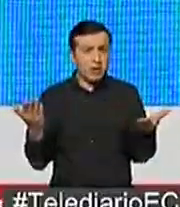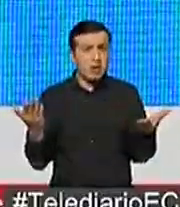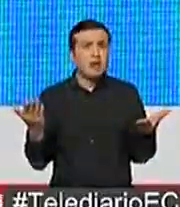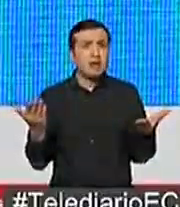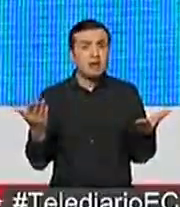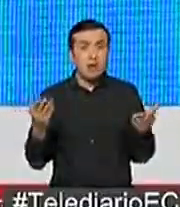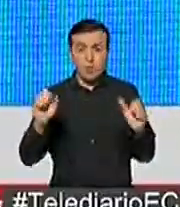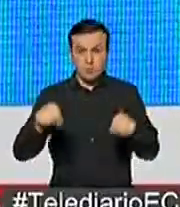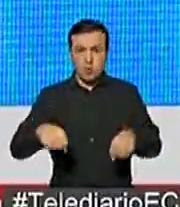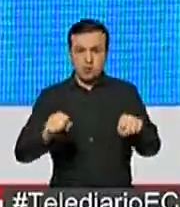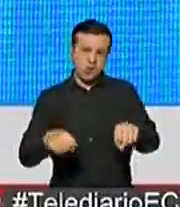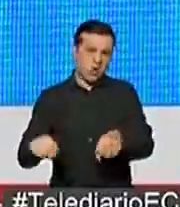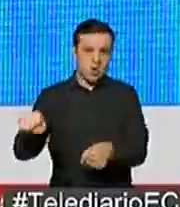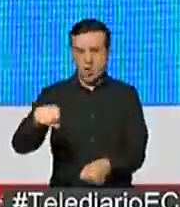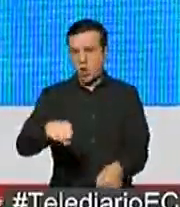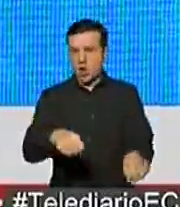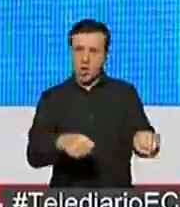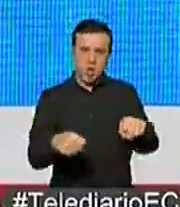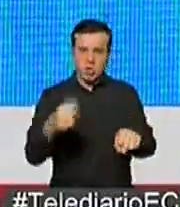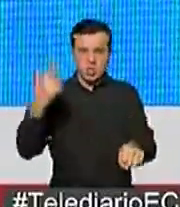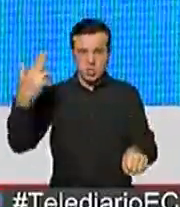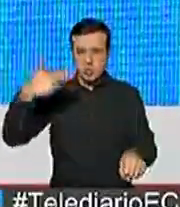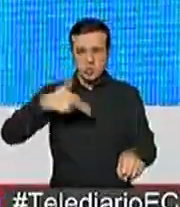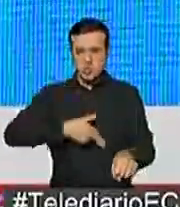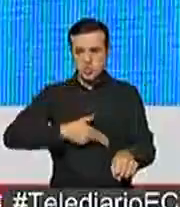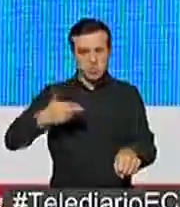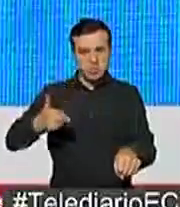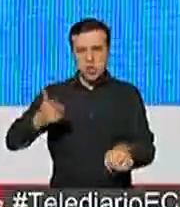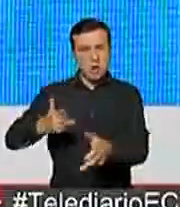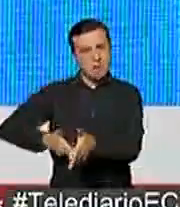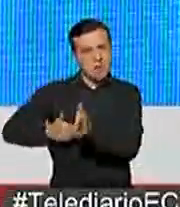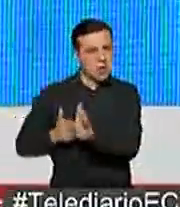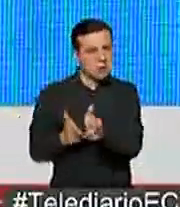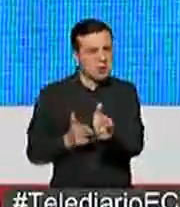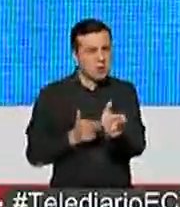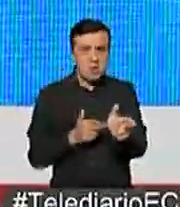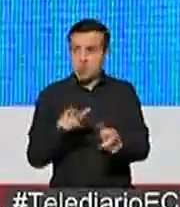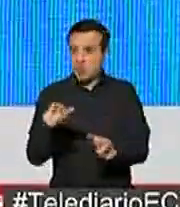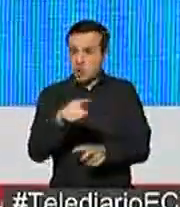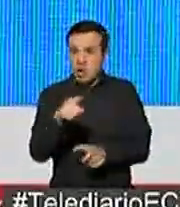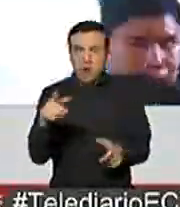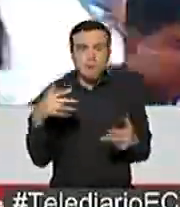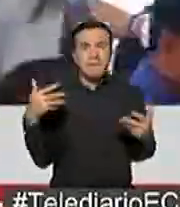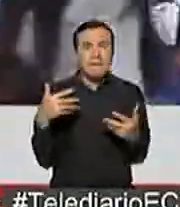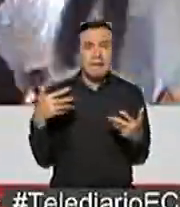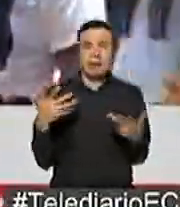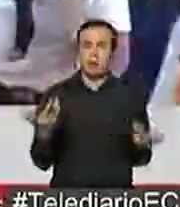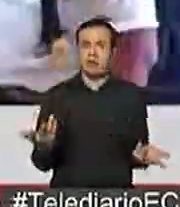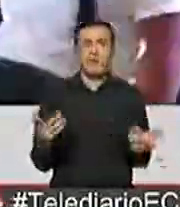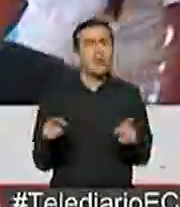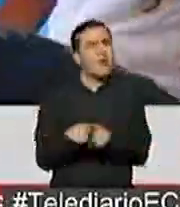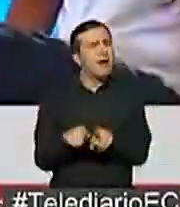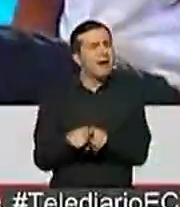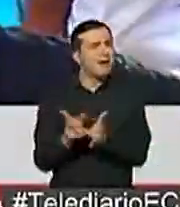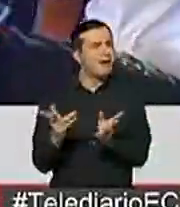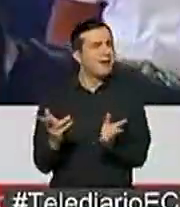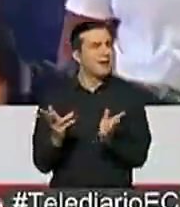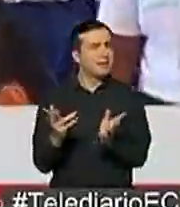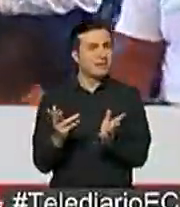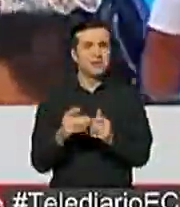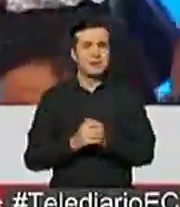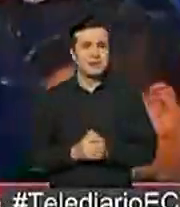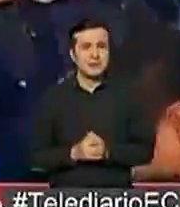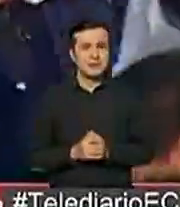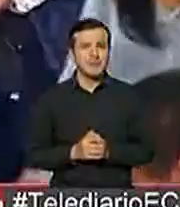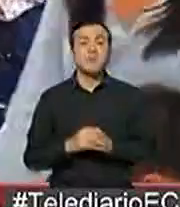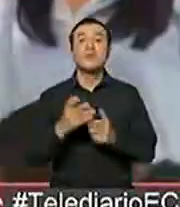a los motorizados con revólveres y metralletas para atemorizar a la gente el presidente moreno aseguró que se venció el